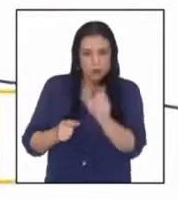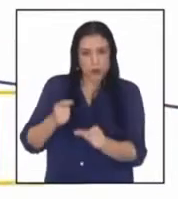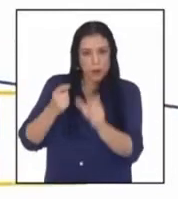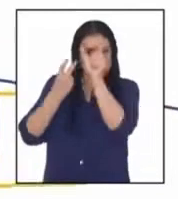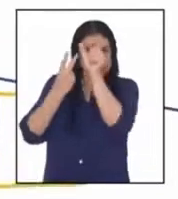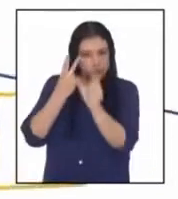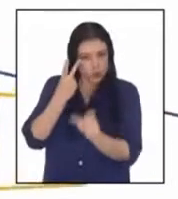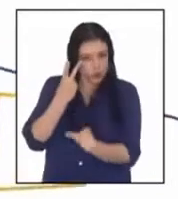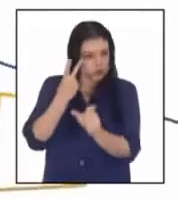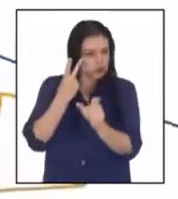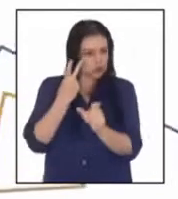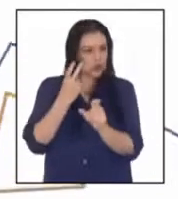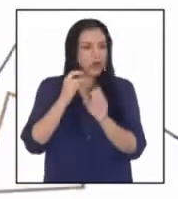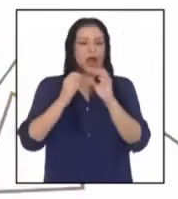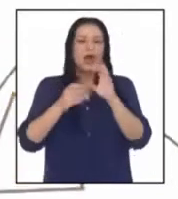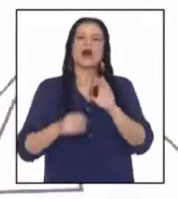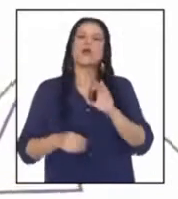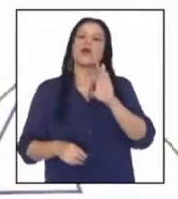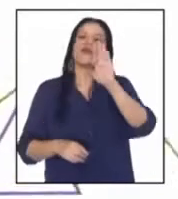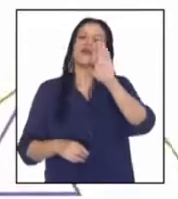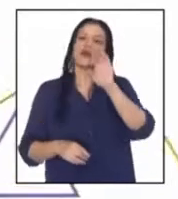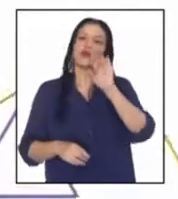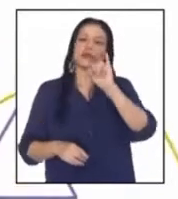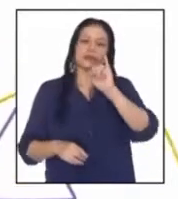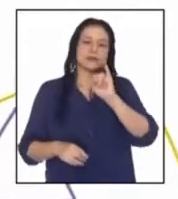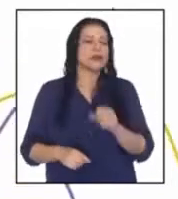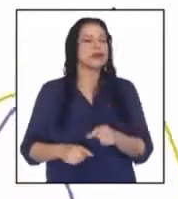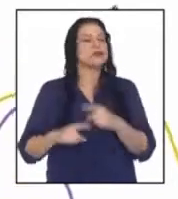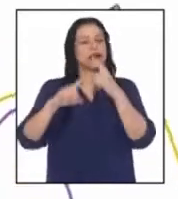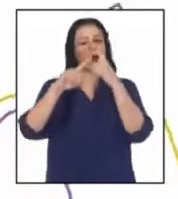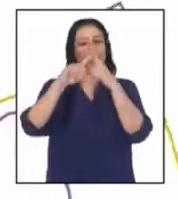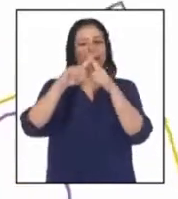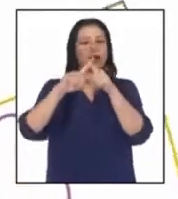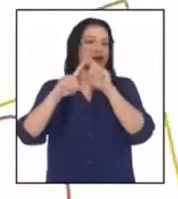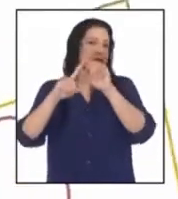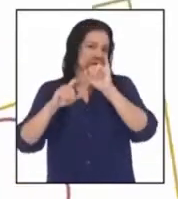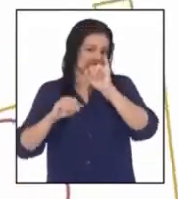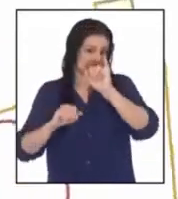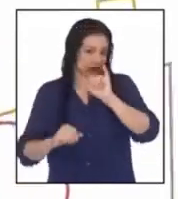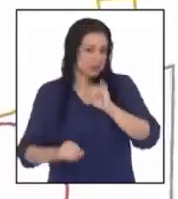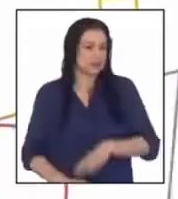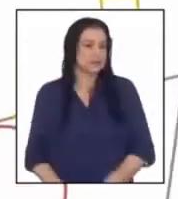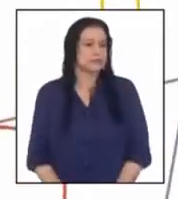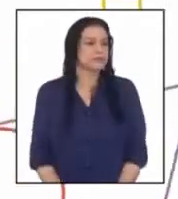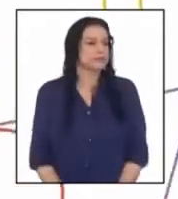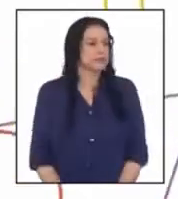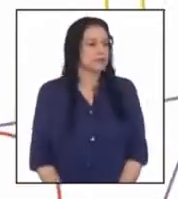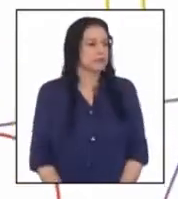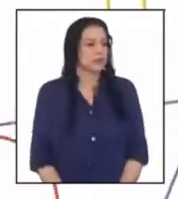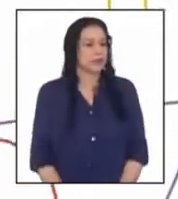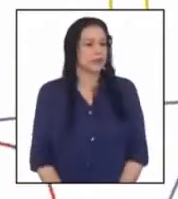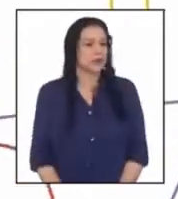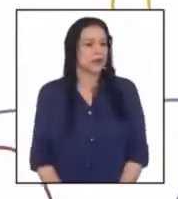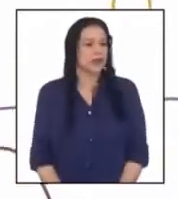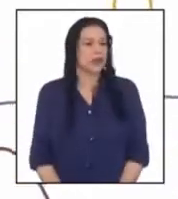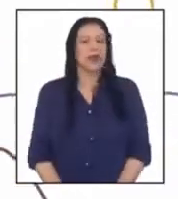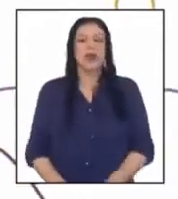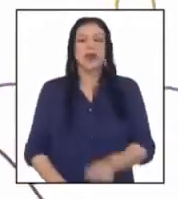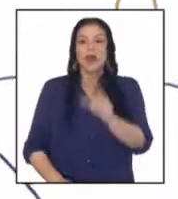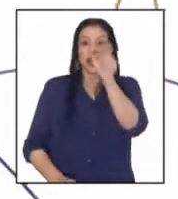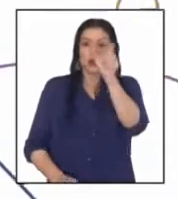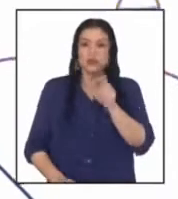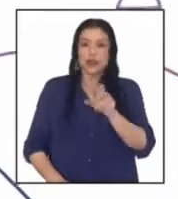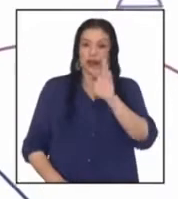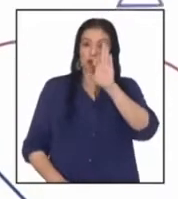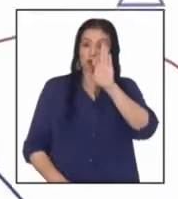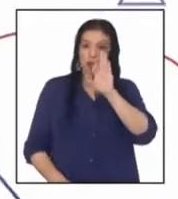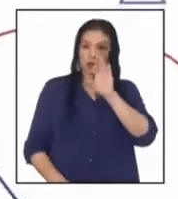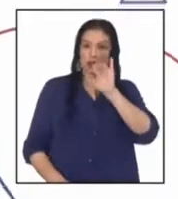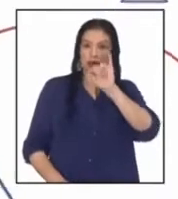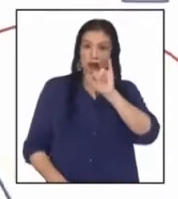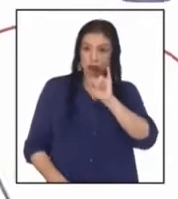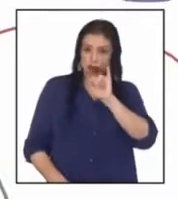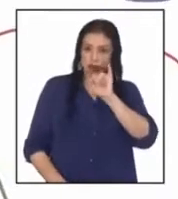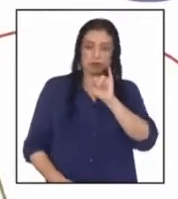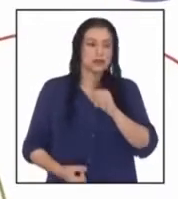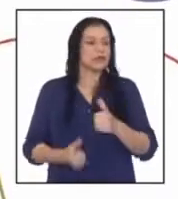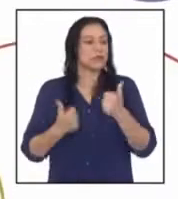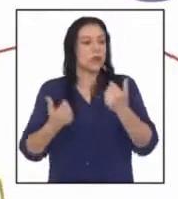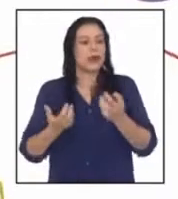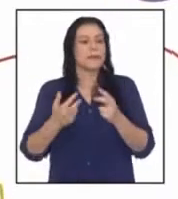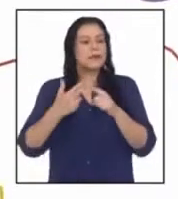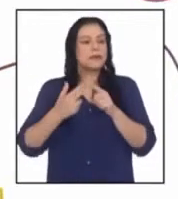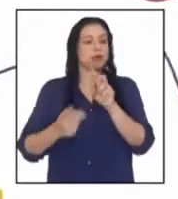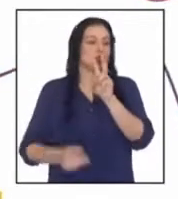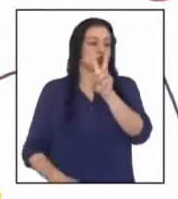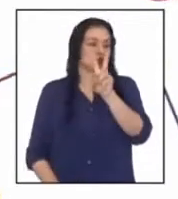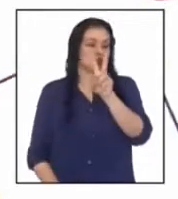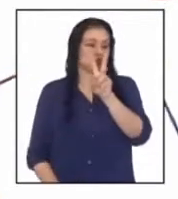más, las correspondientes a las frecuencias absolutas acumuladas y a las marcas de clase. En la columna de las frecuencias absolutas acumuladas